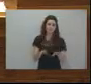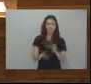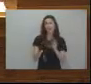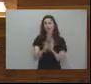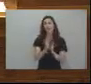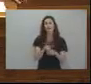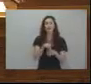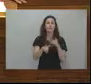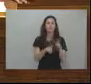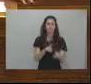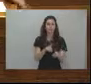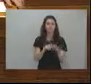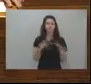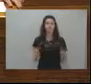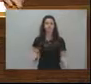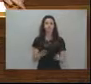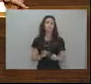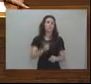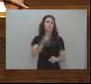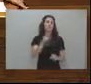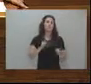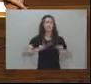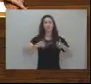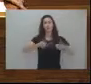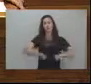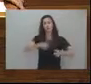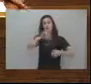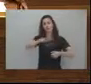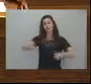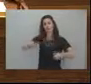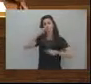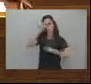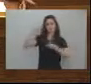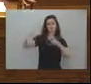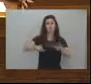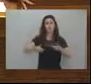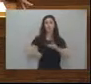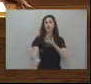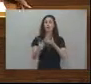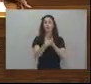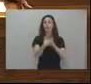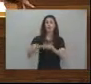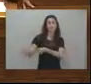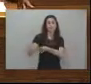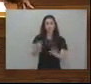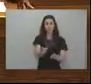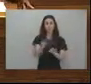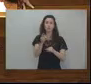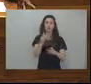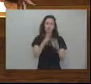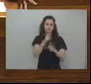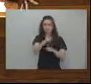electoral, aprobar una iniciativa legislativa popular que permita que la ciudadanía presente iniciativas, consultas